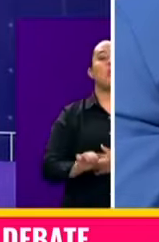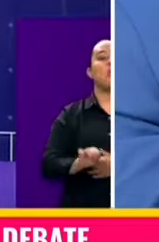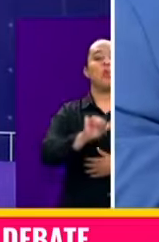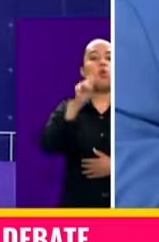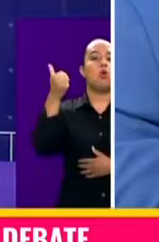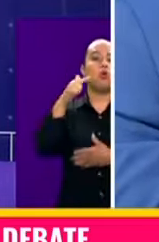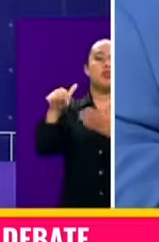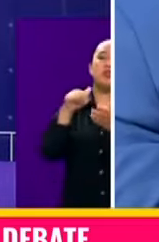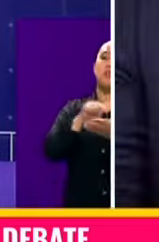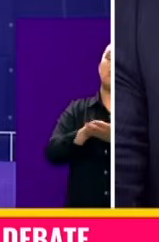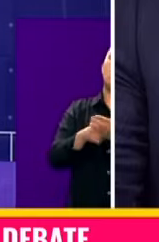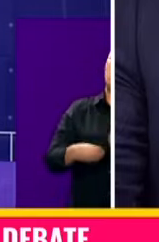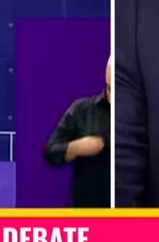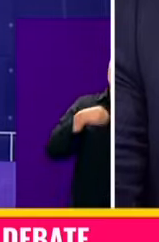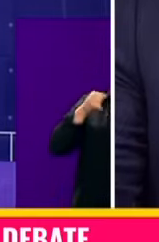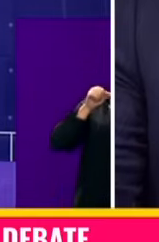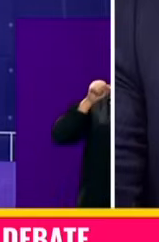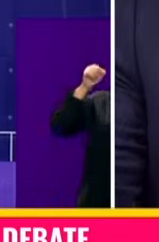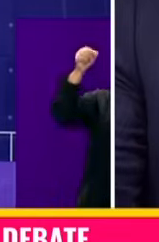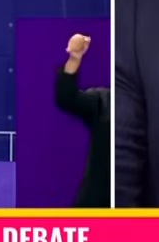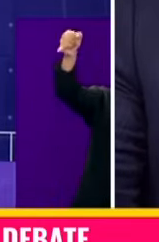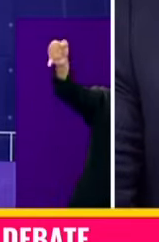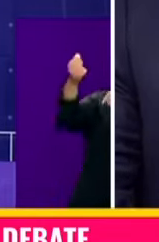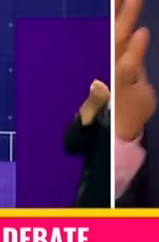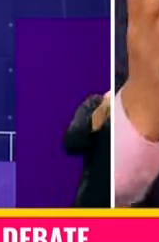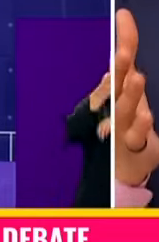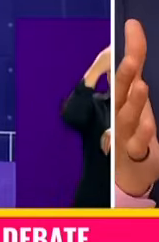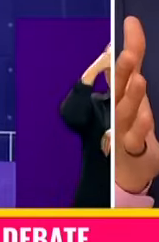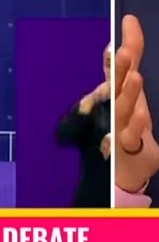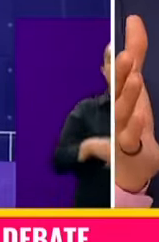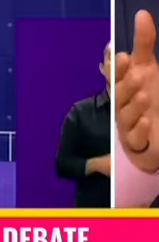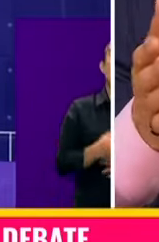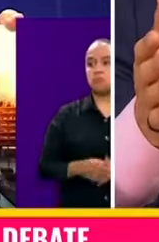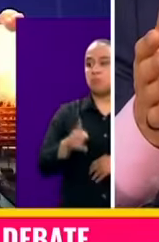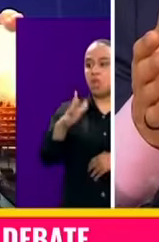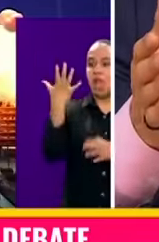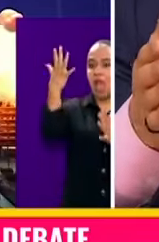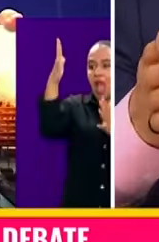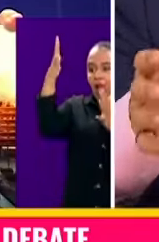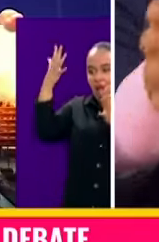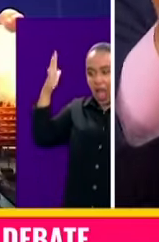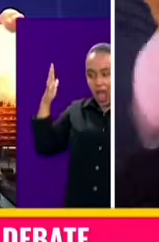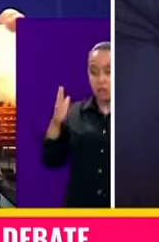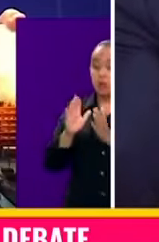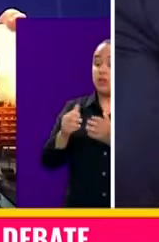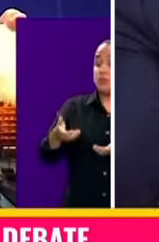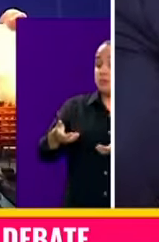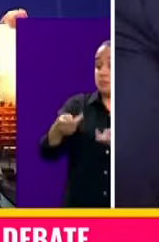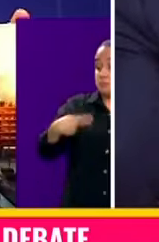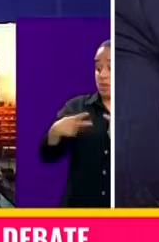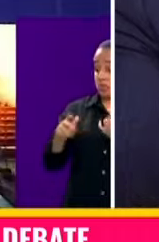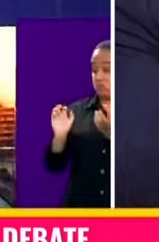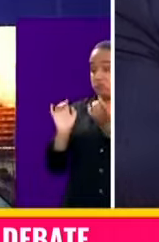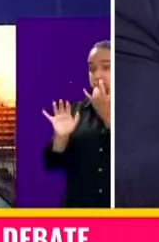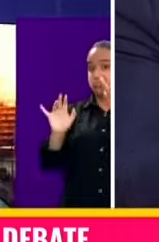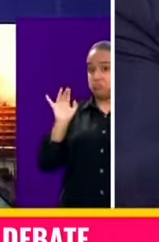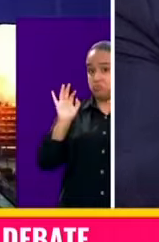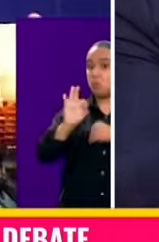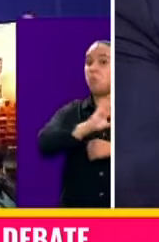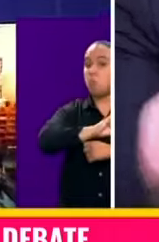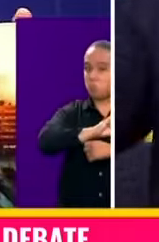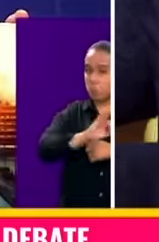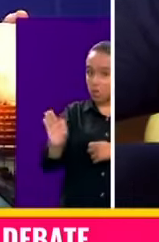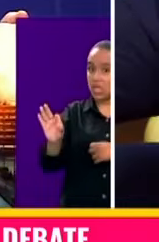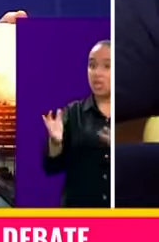política no funciona? Y sobre todo en una sociedad tan polarizada, ¿saben que yo hago un símil en donde los jugadores en la cancha se agarran a